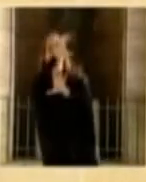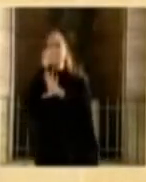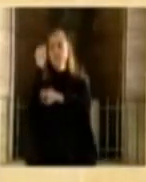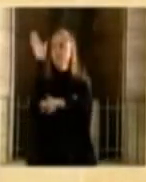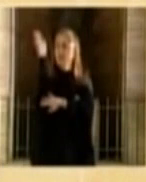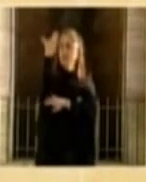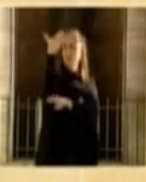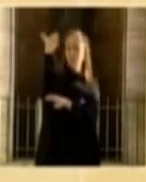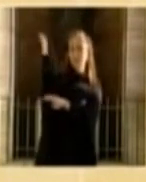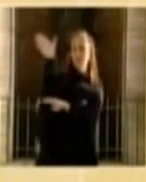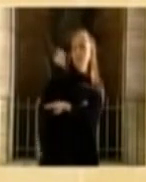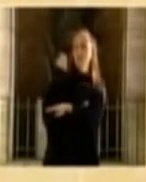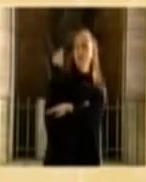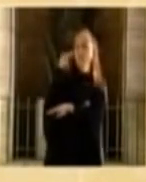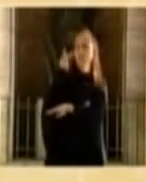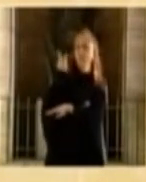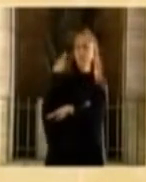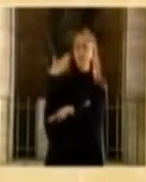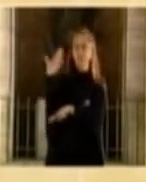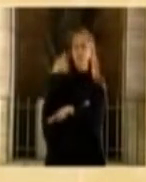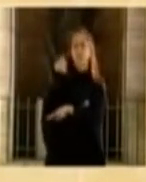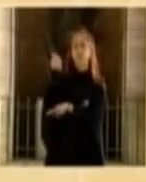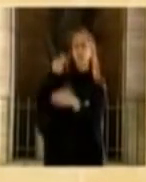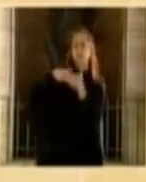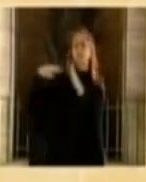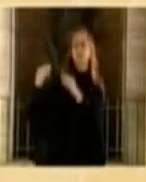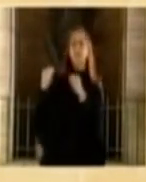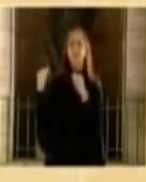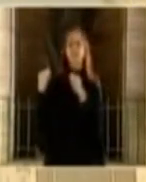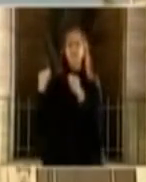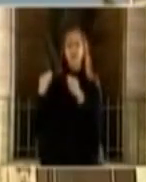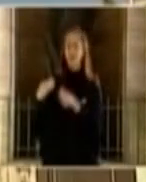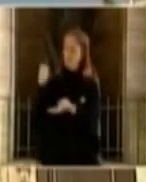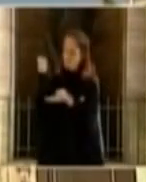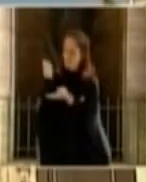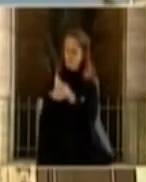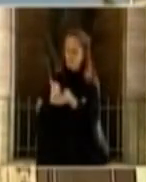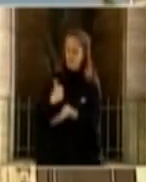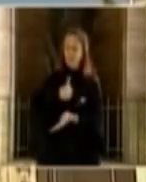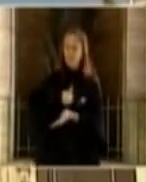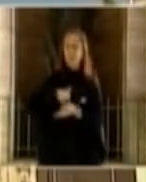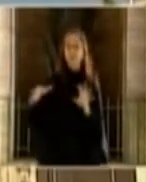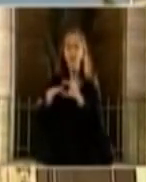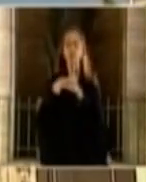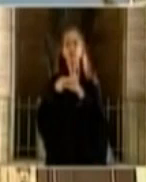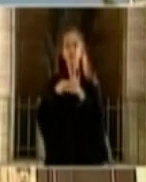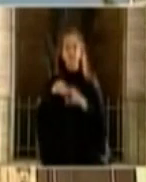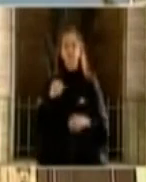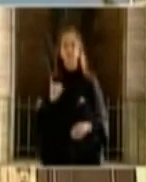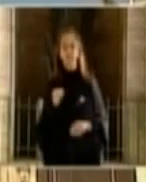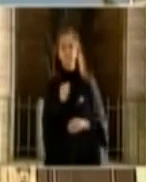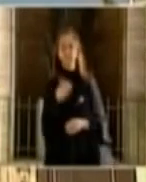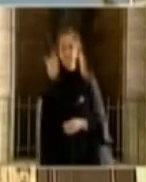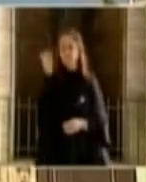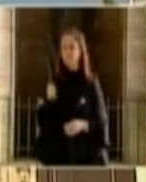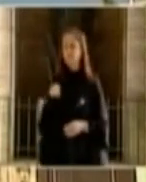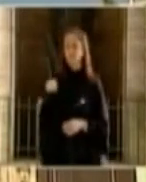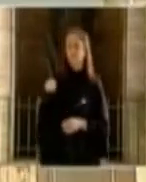flamea es eso, un símbolo de unión. El hombre fue